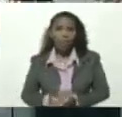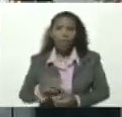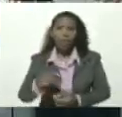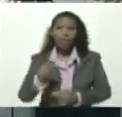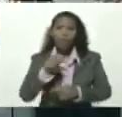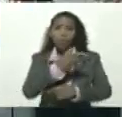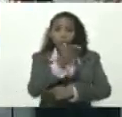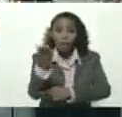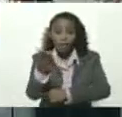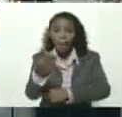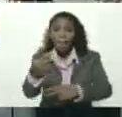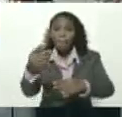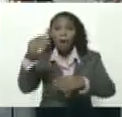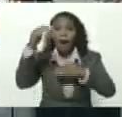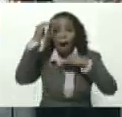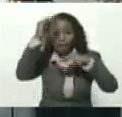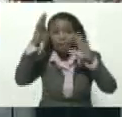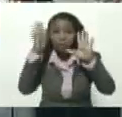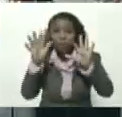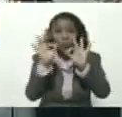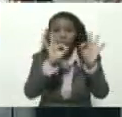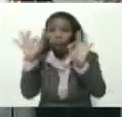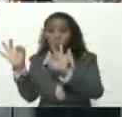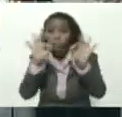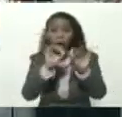alerta. Esto, ¿no?,